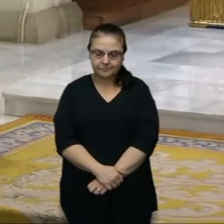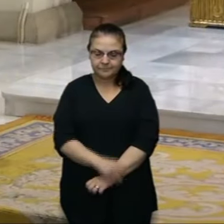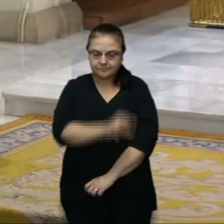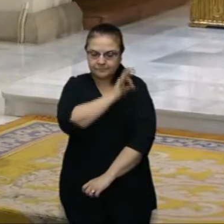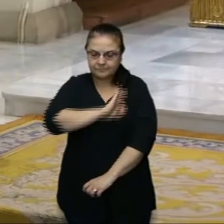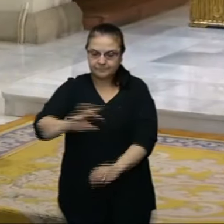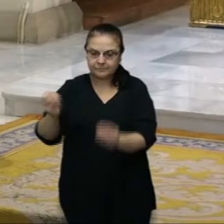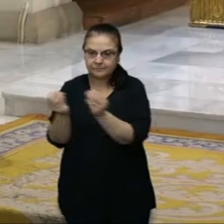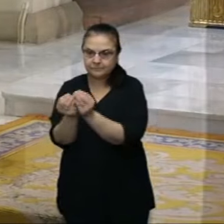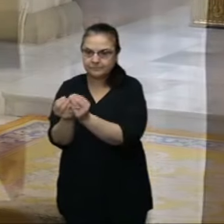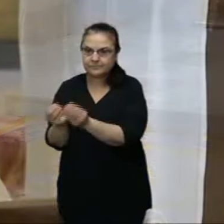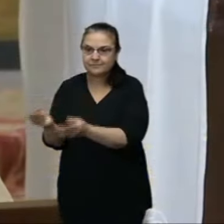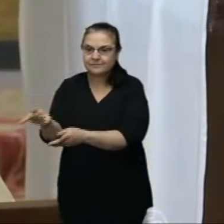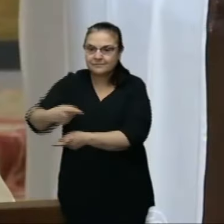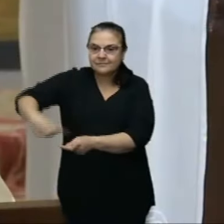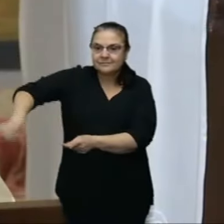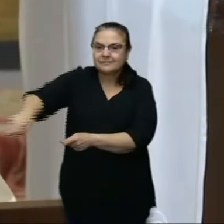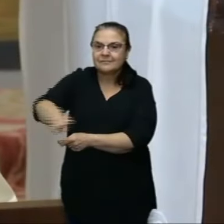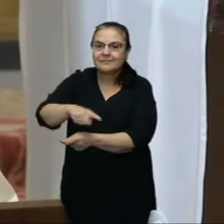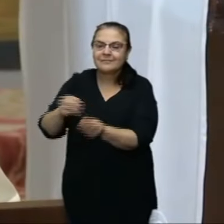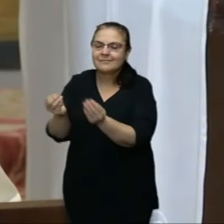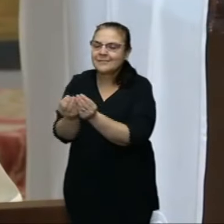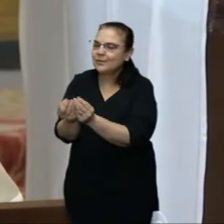El Señor esté con vosotros.